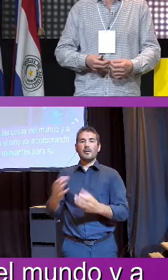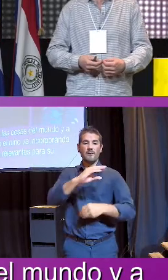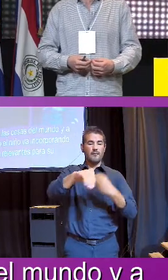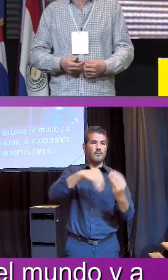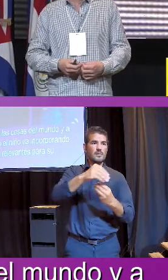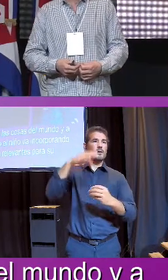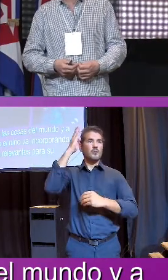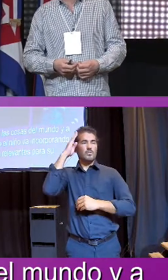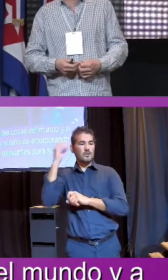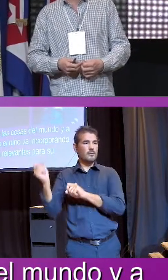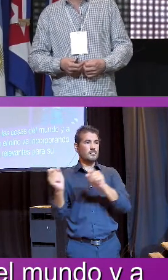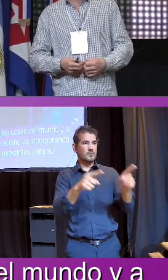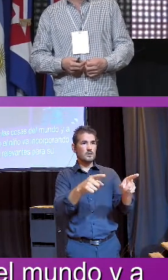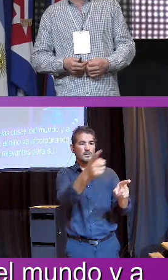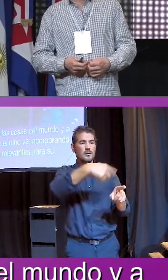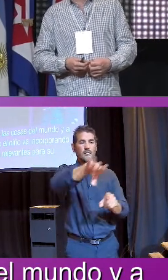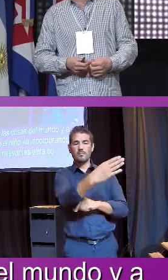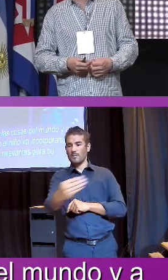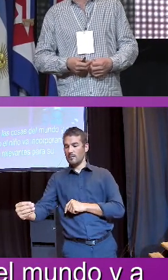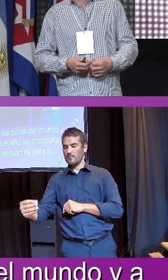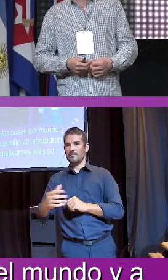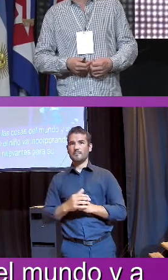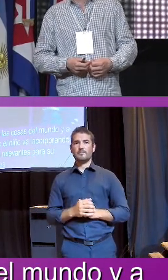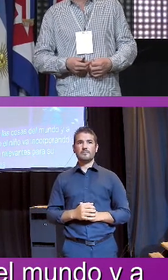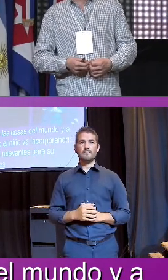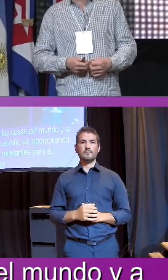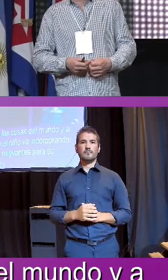cultura. ¿Está? Entonces,